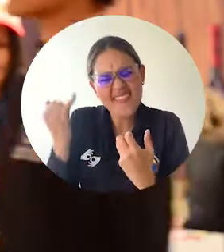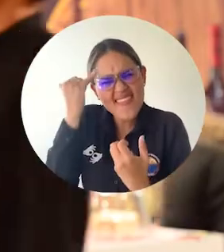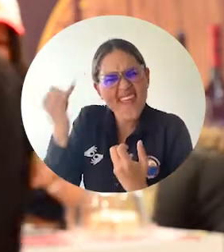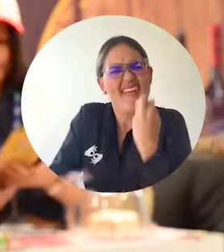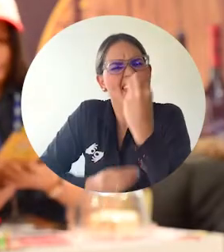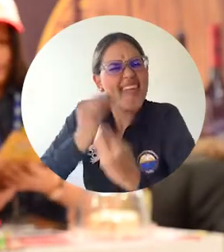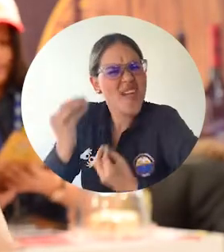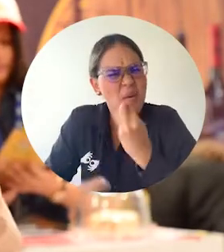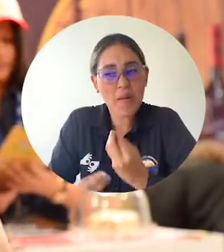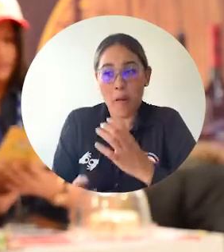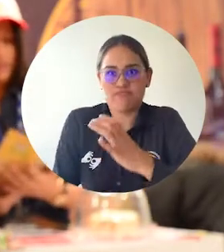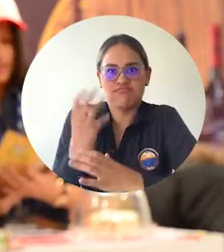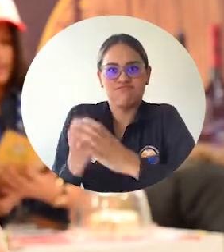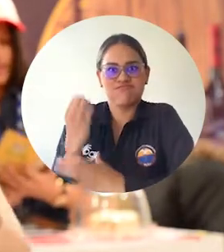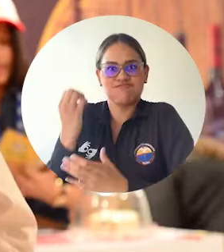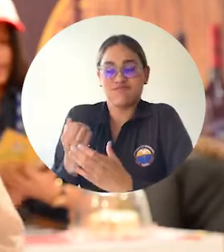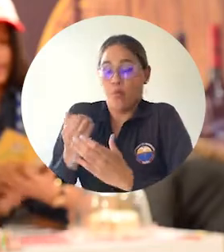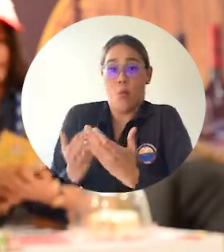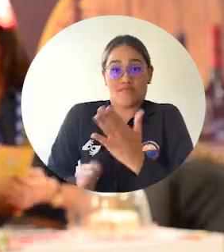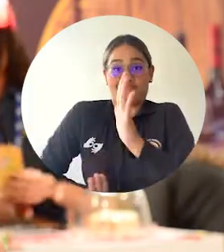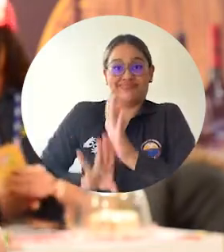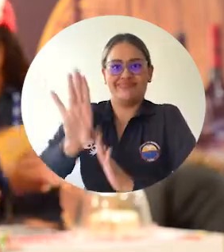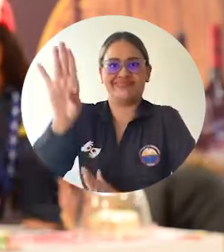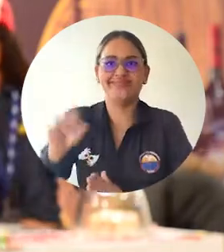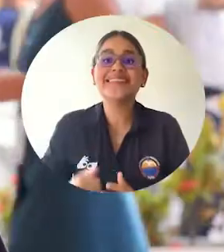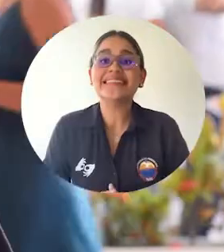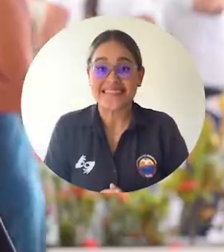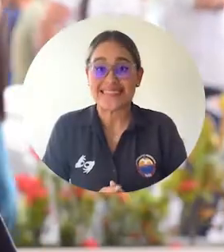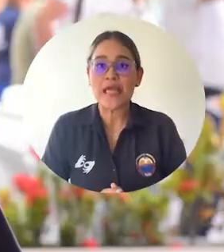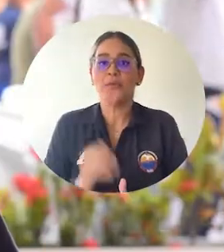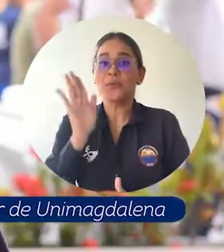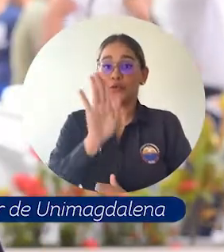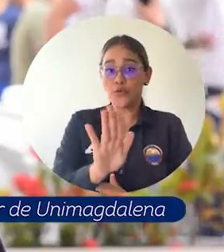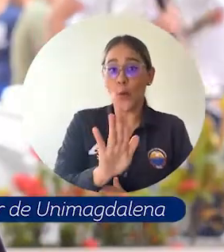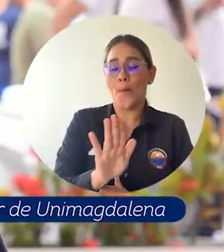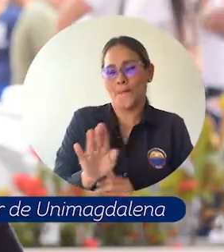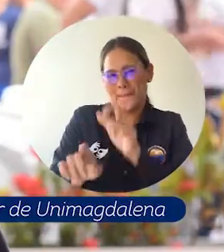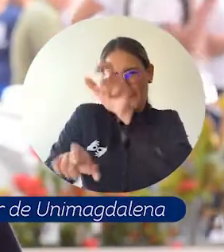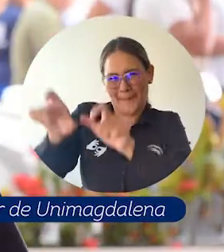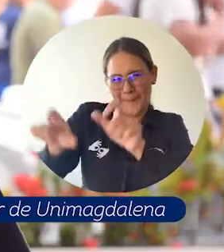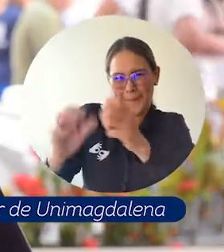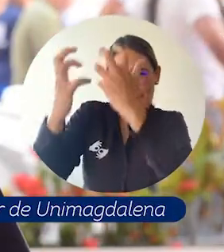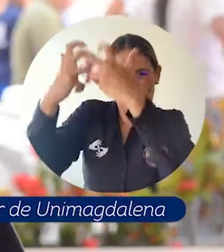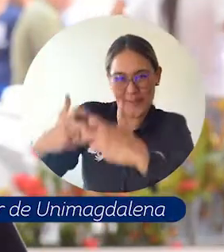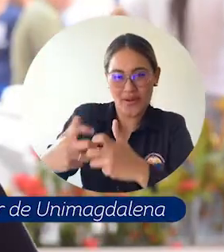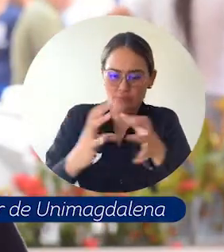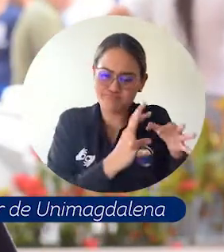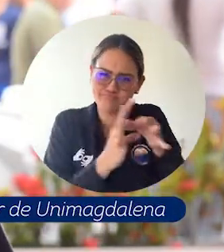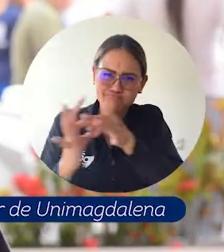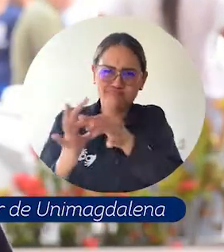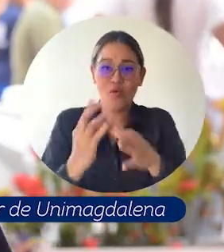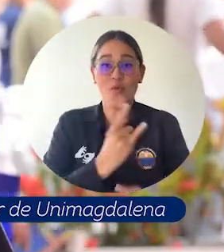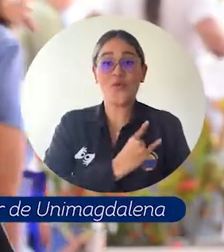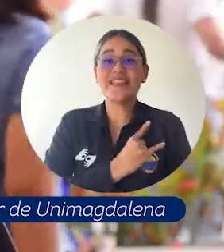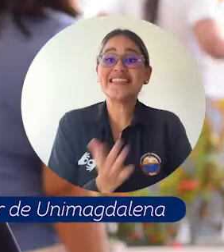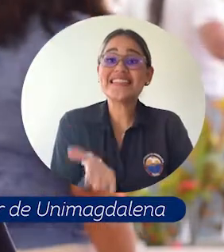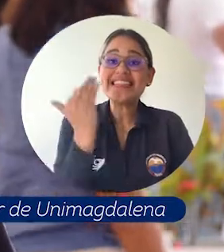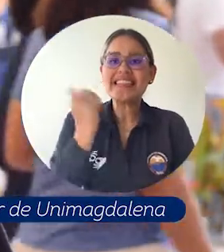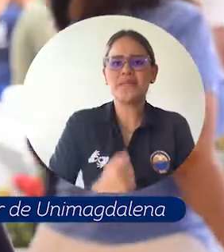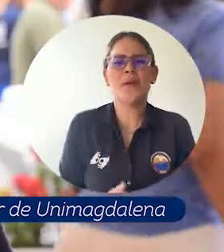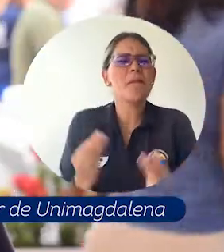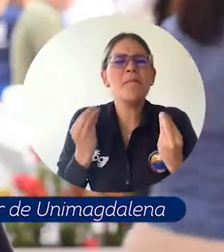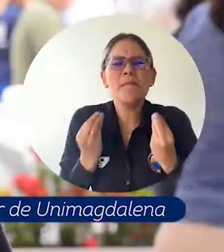los empresarios para que cada día puedan ser más productivos. Y la alianza entre los sectores